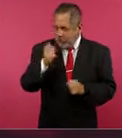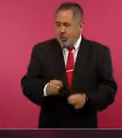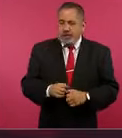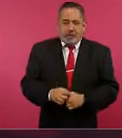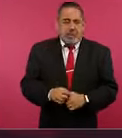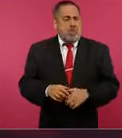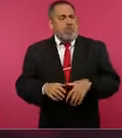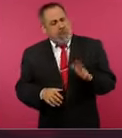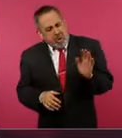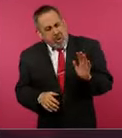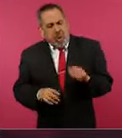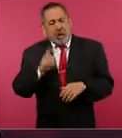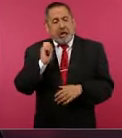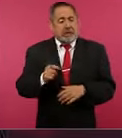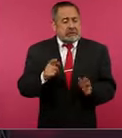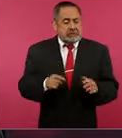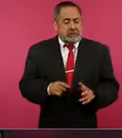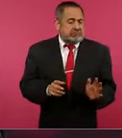Sin embargo, no significa